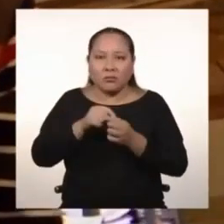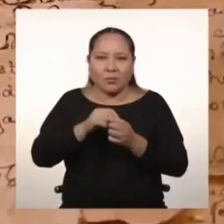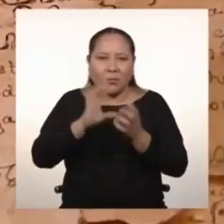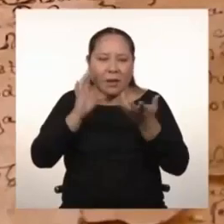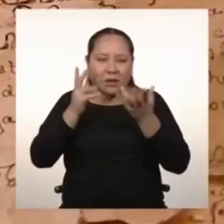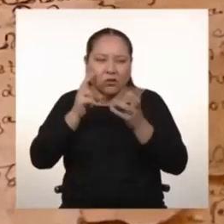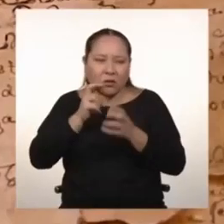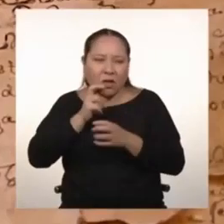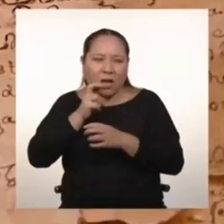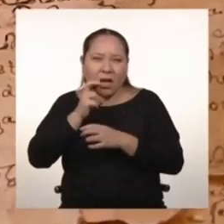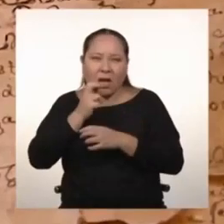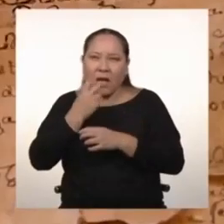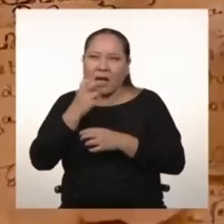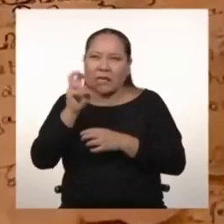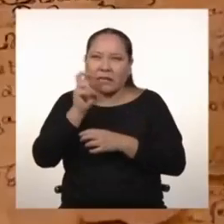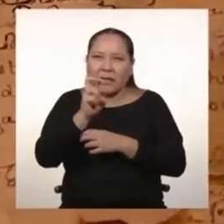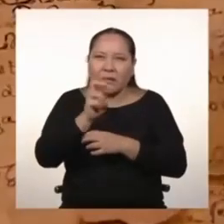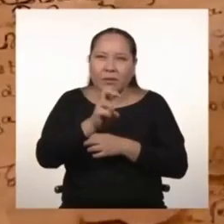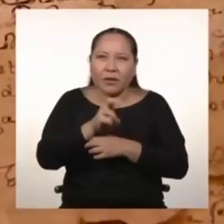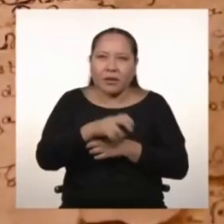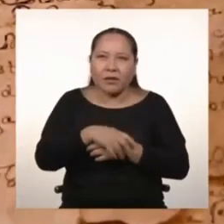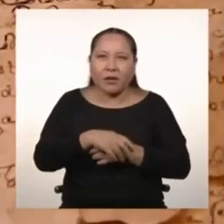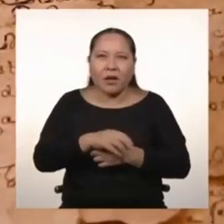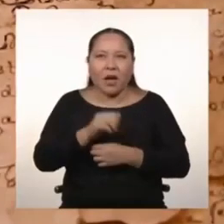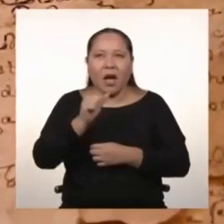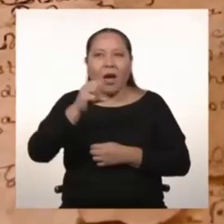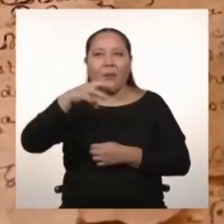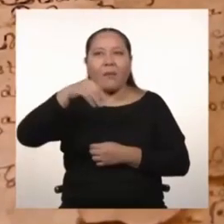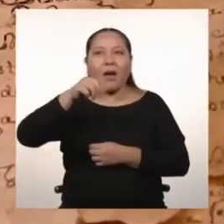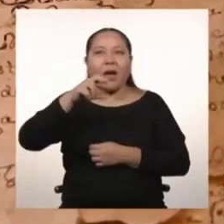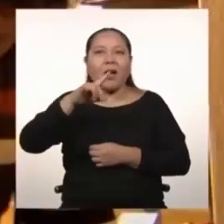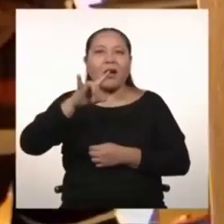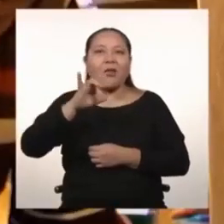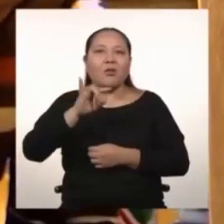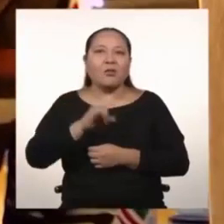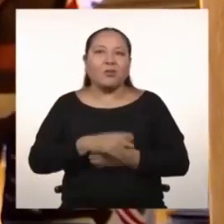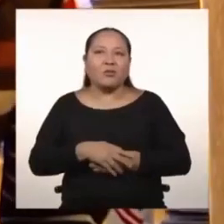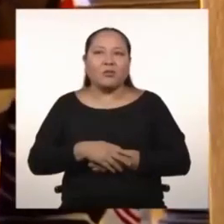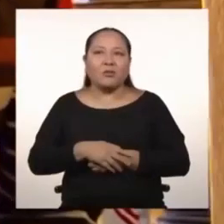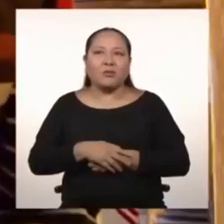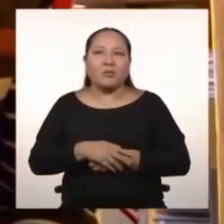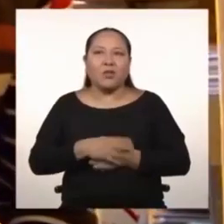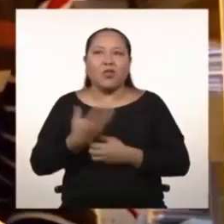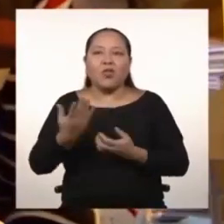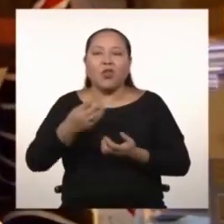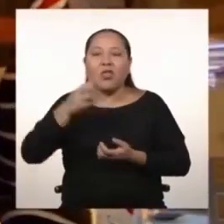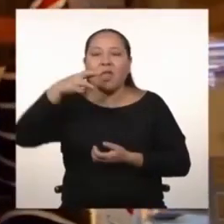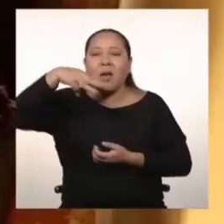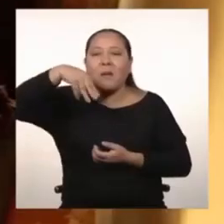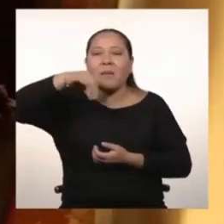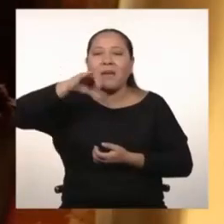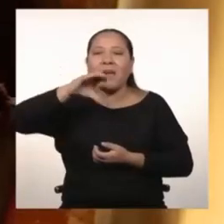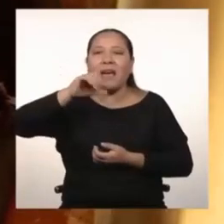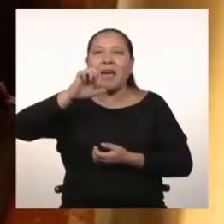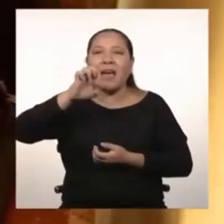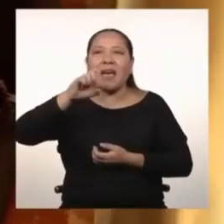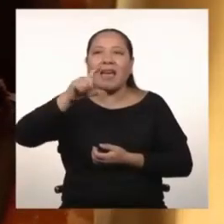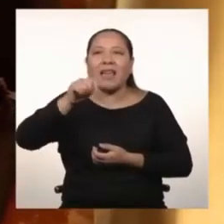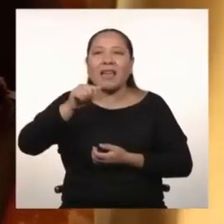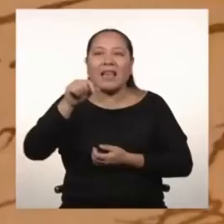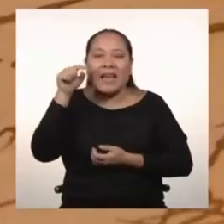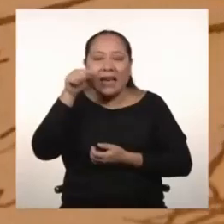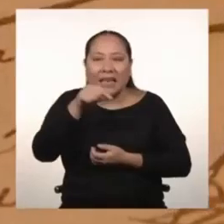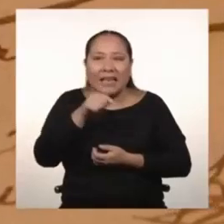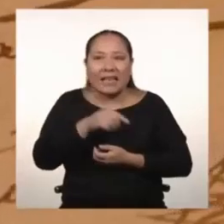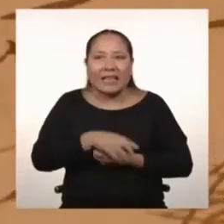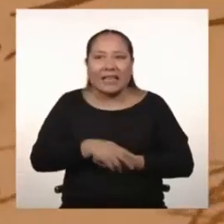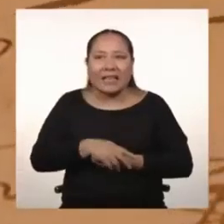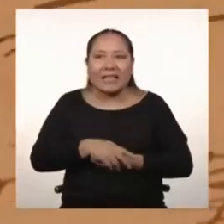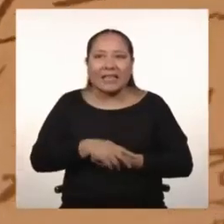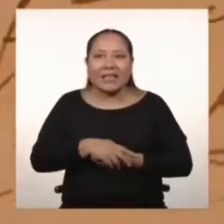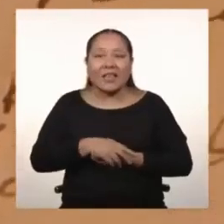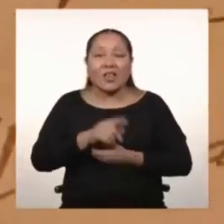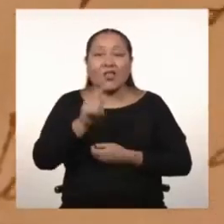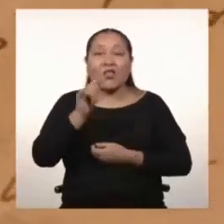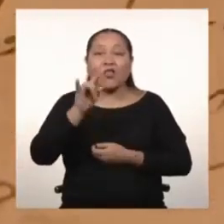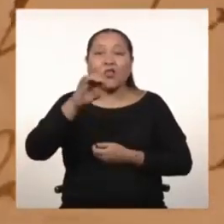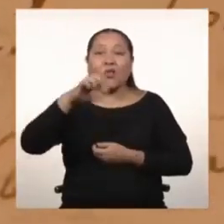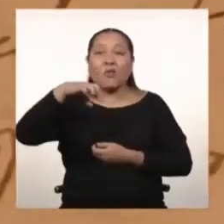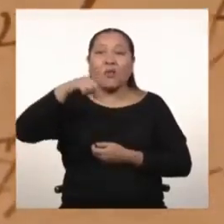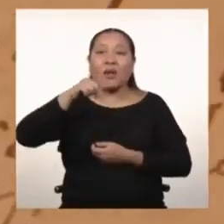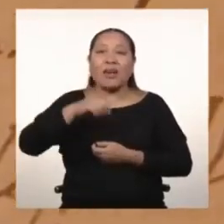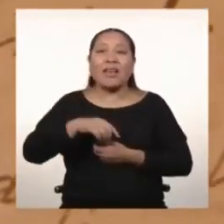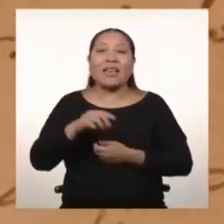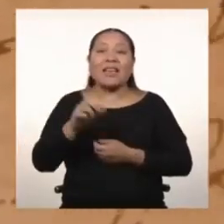serpiente, ¿no? Amaru. Así es. ¿Dónde está Micaela? Por aquí, a ver, acá está. ¿Qué dice? Túpac Amaru